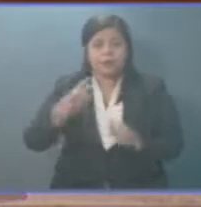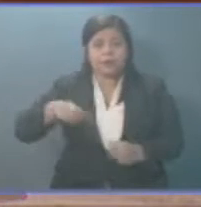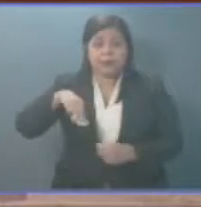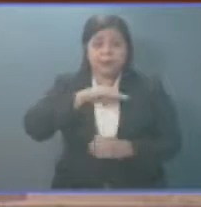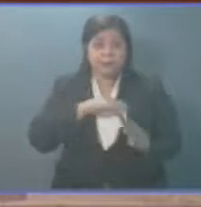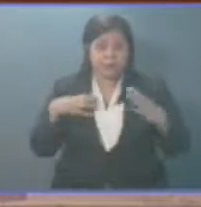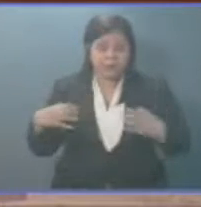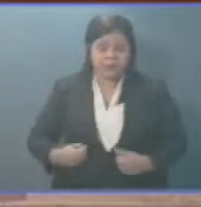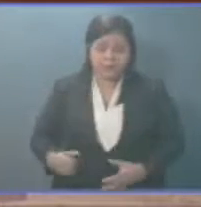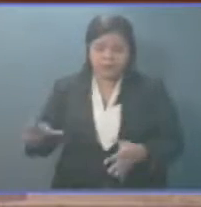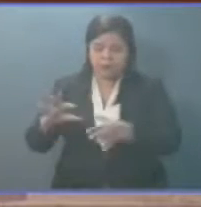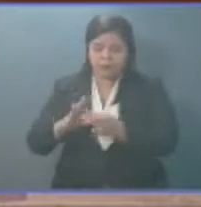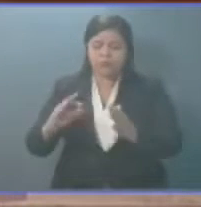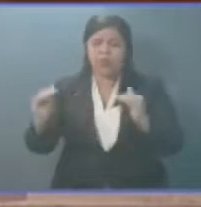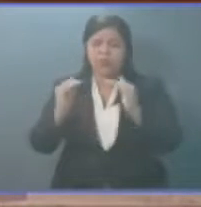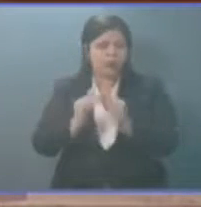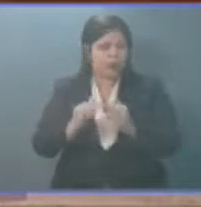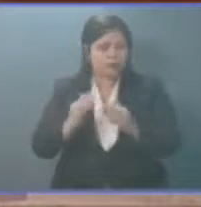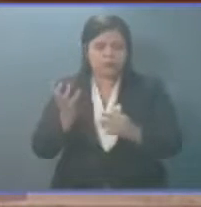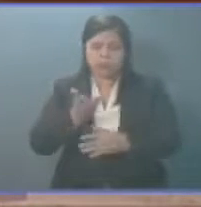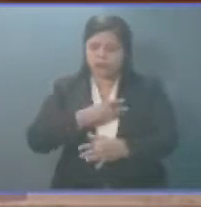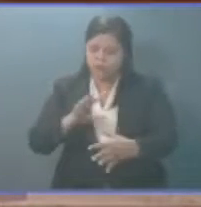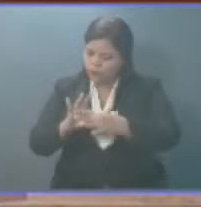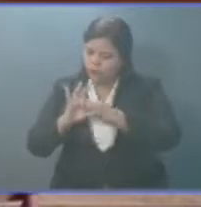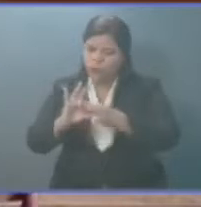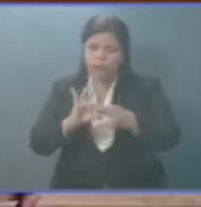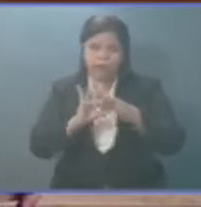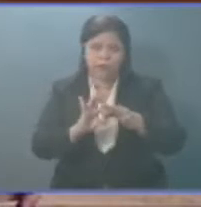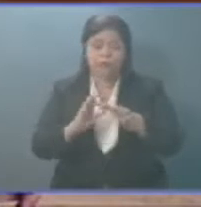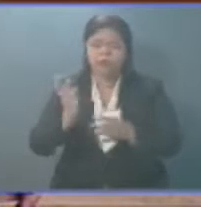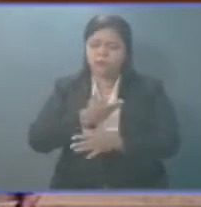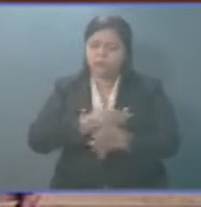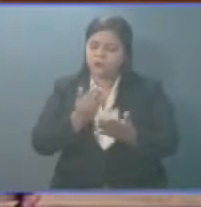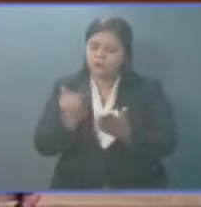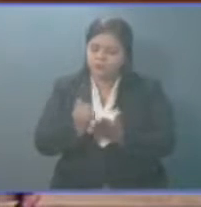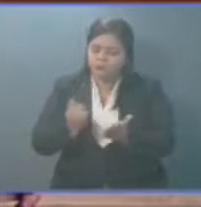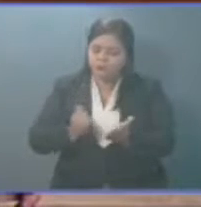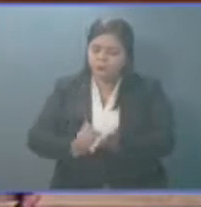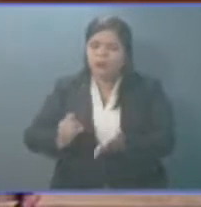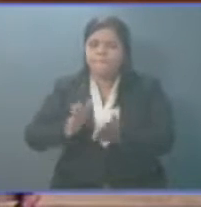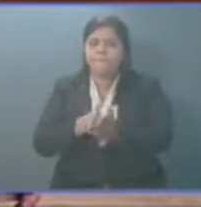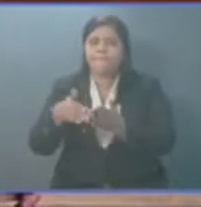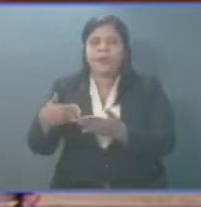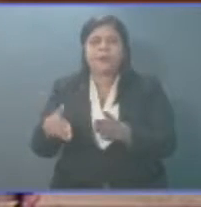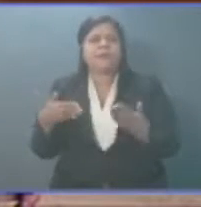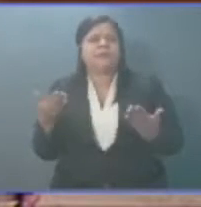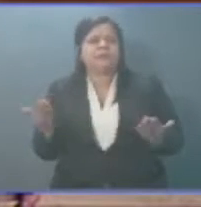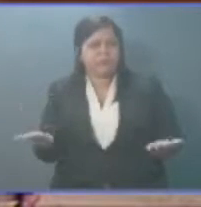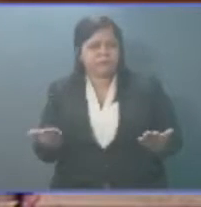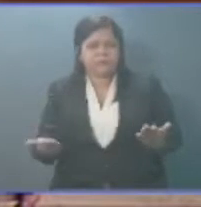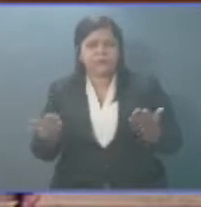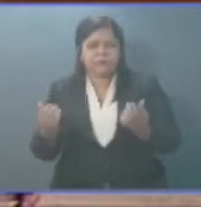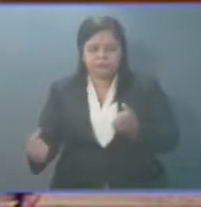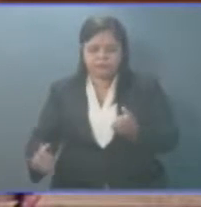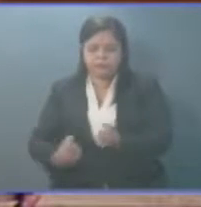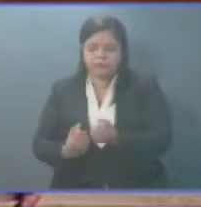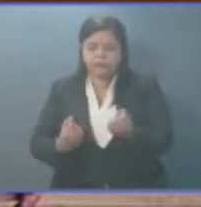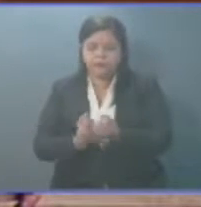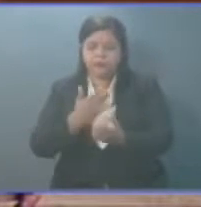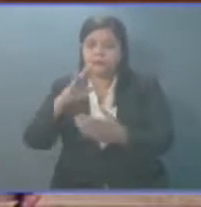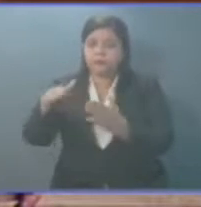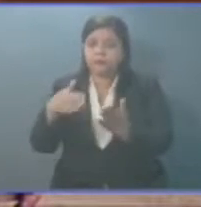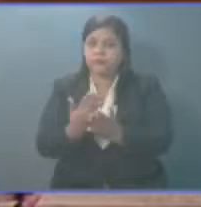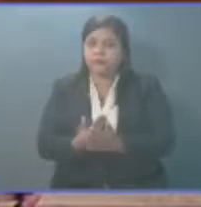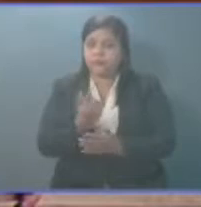Oficina para la Operatividad y el Gabinete de Gobierno. Logramos elaborar el diseño de un plan para brindar apalancamiento financiero de los